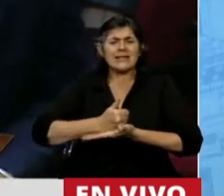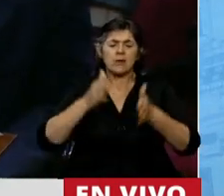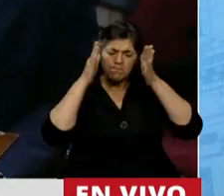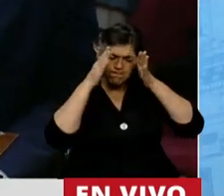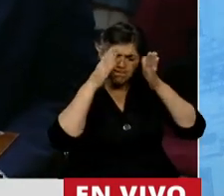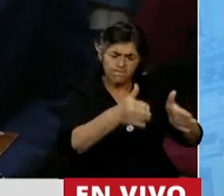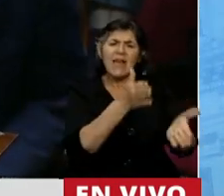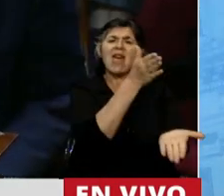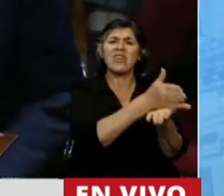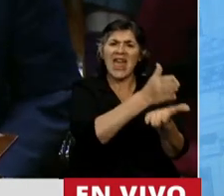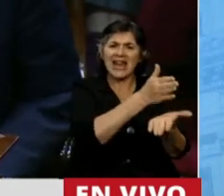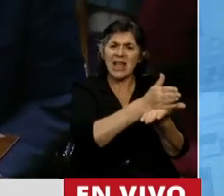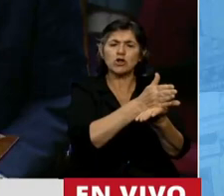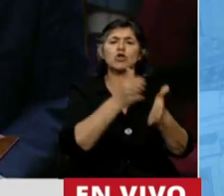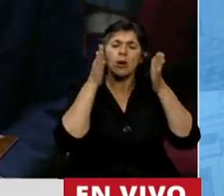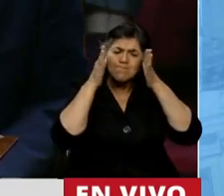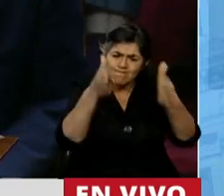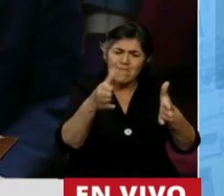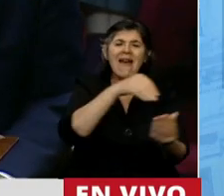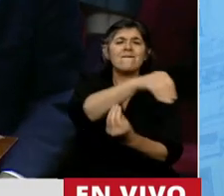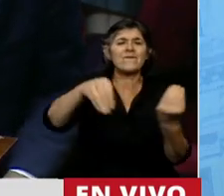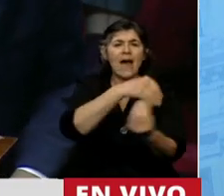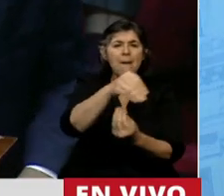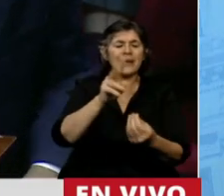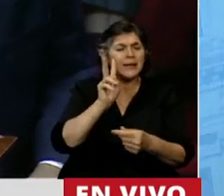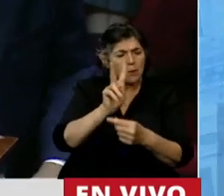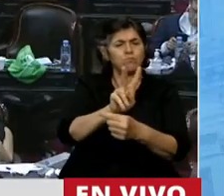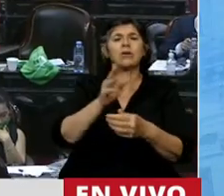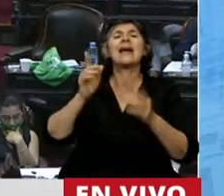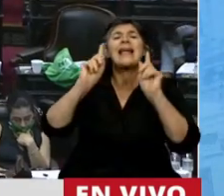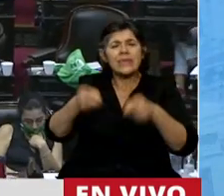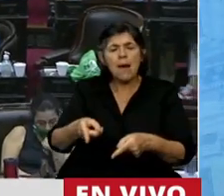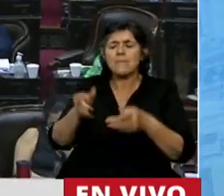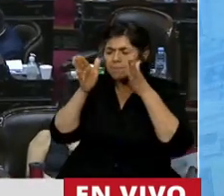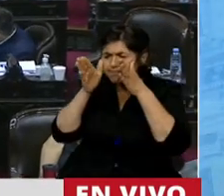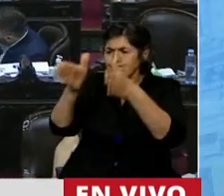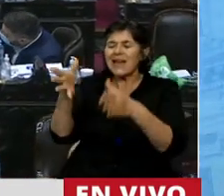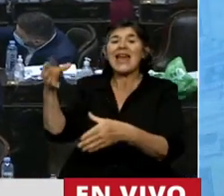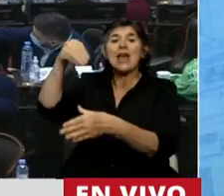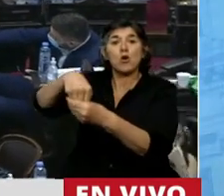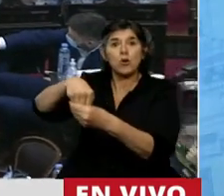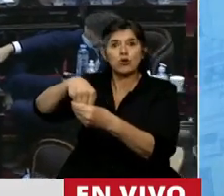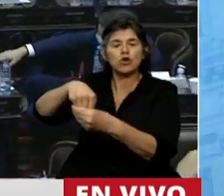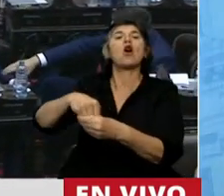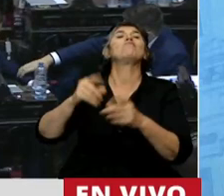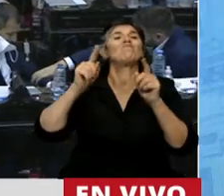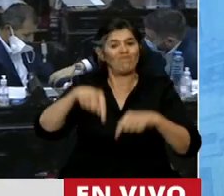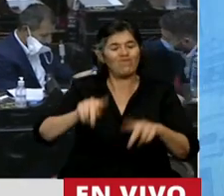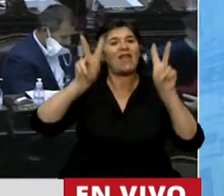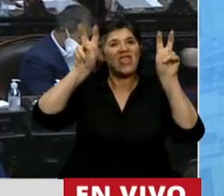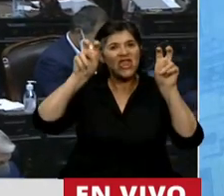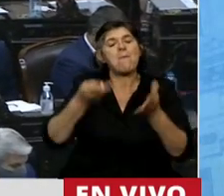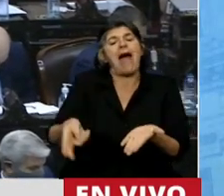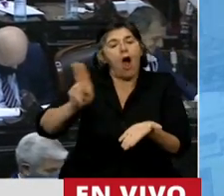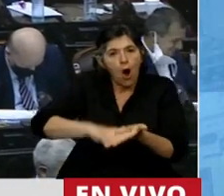derechos que tiene una perspectiva de familia que tiene una perspectiva de inclusión volvemos a poner en la agenda política y como